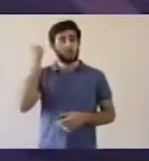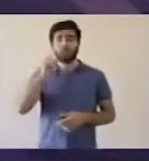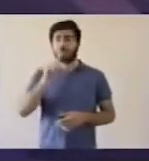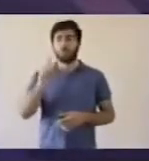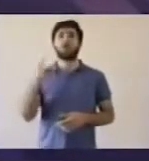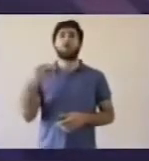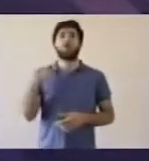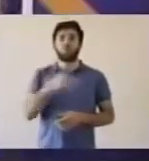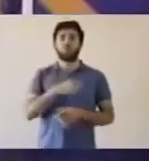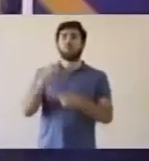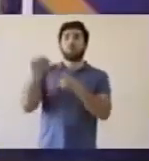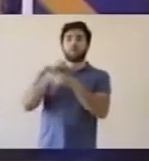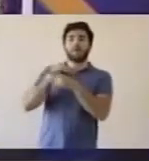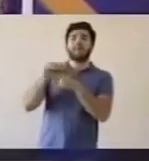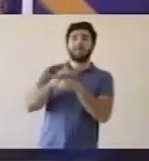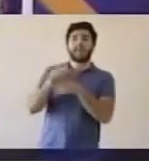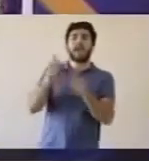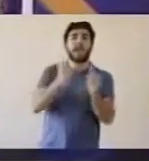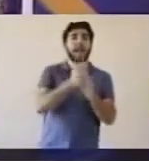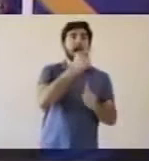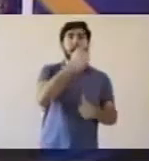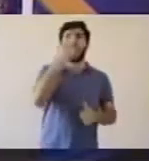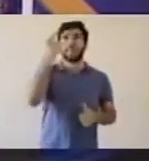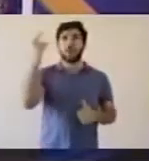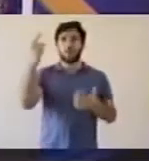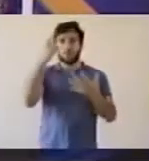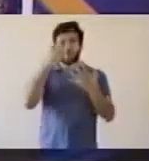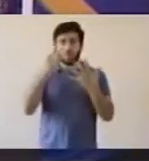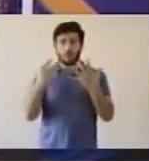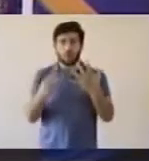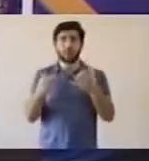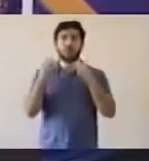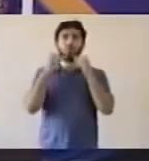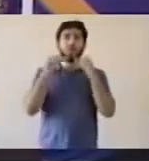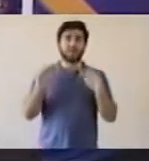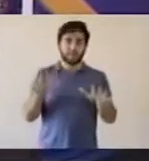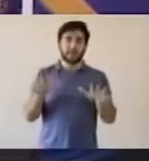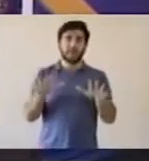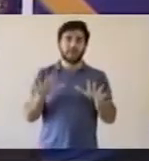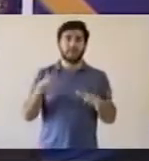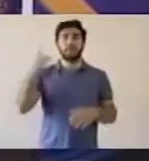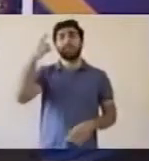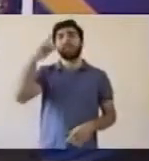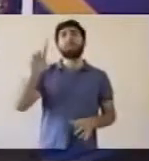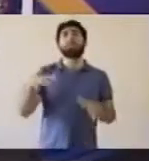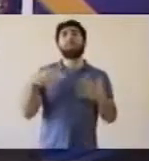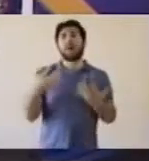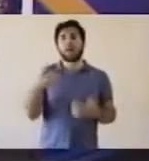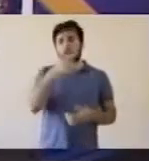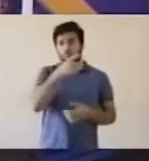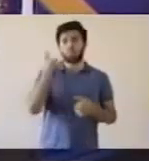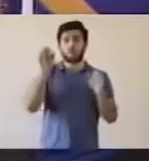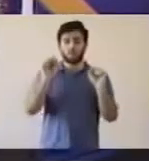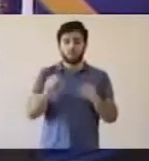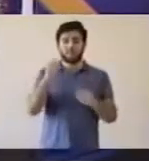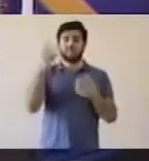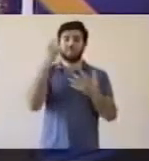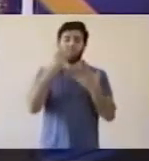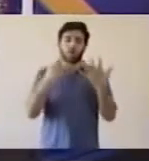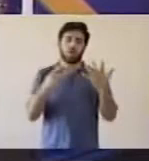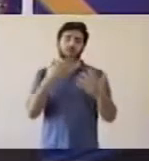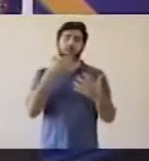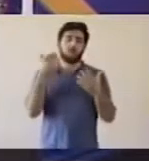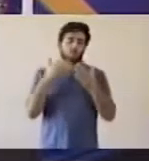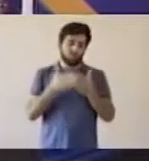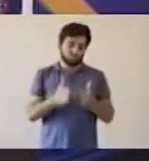tampoco olvides que también hemos estado practicando un vocabulario de animales acuáticos para que tú puedas tener